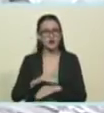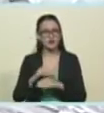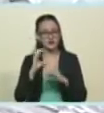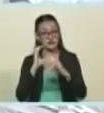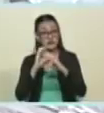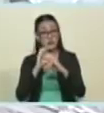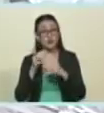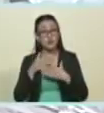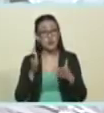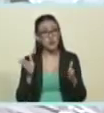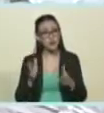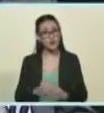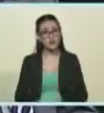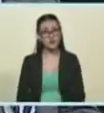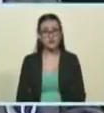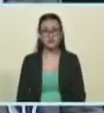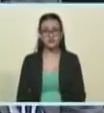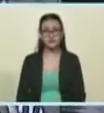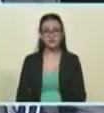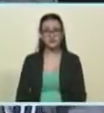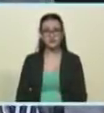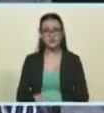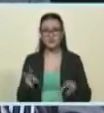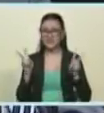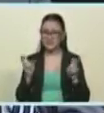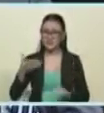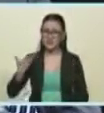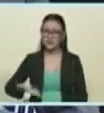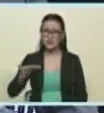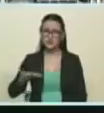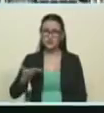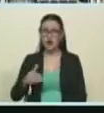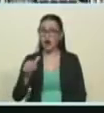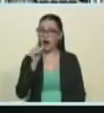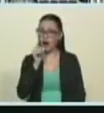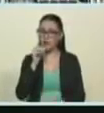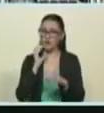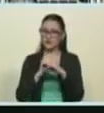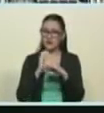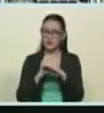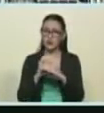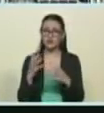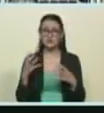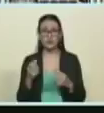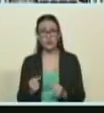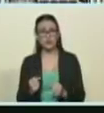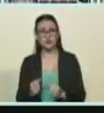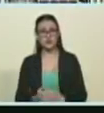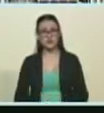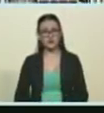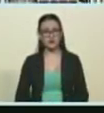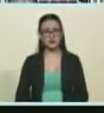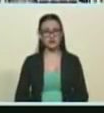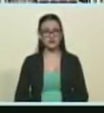público. Son temas clave. Agua, transporte, seguridad.